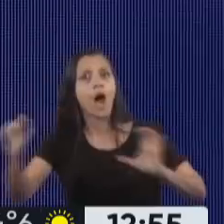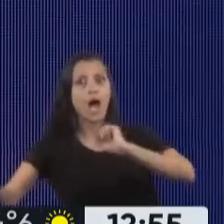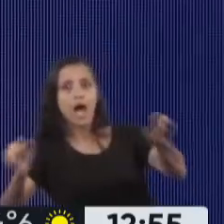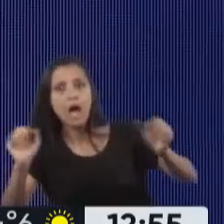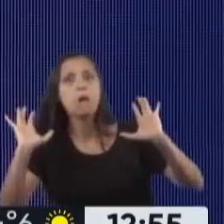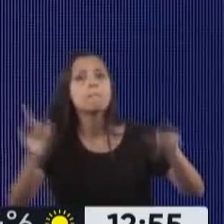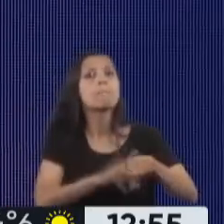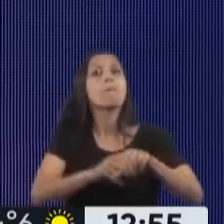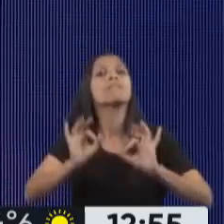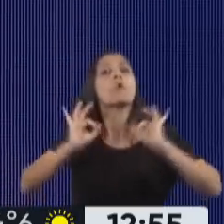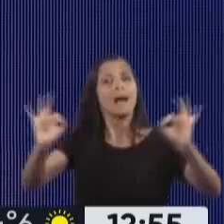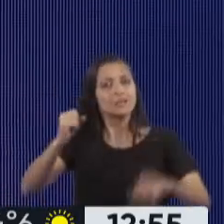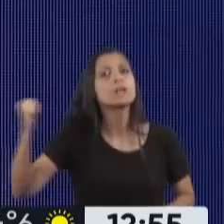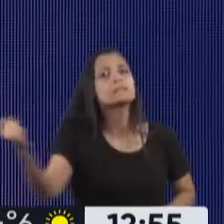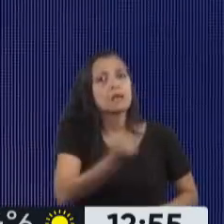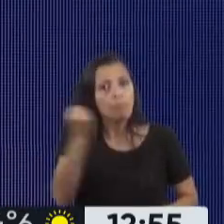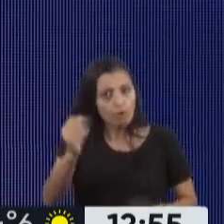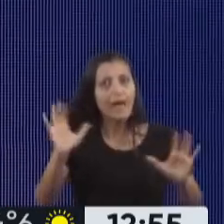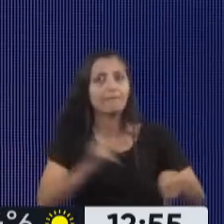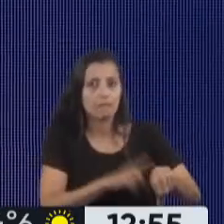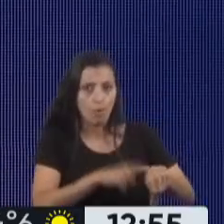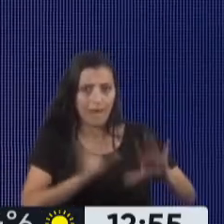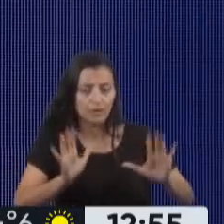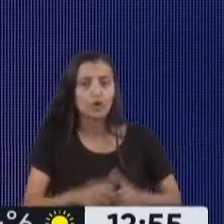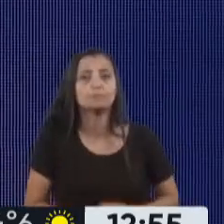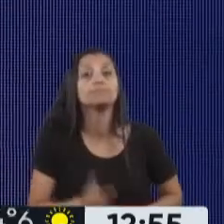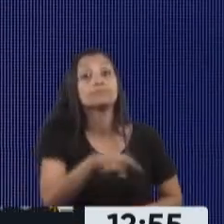lo que estaba ocurriendo. Por otra parte,